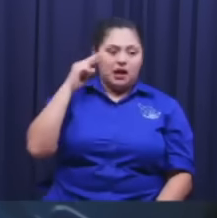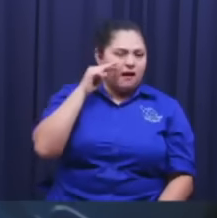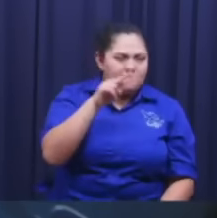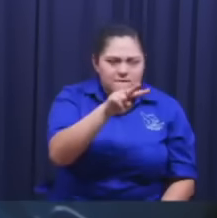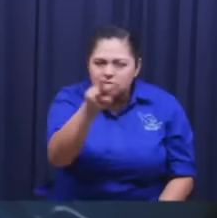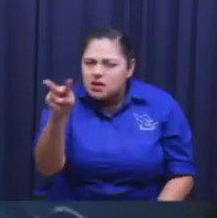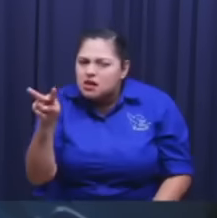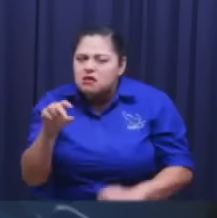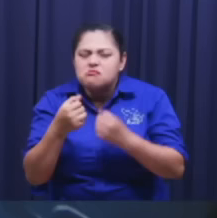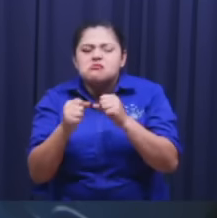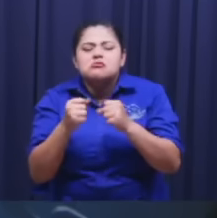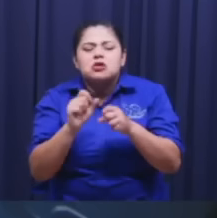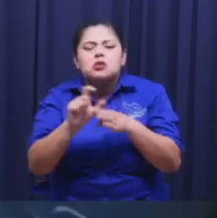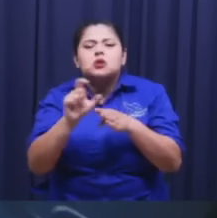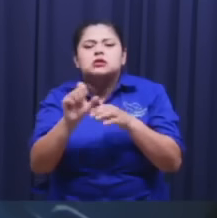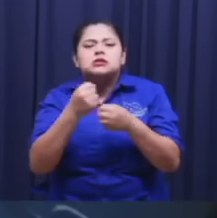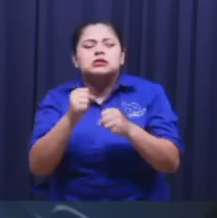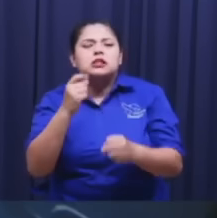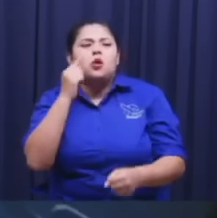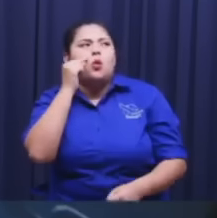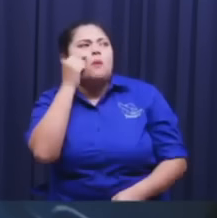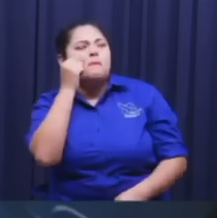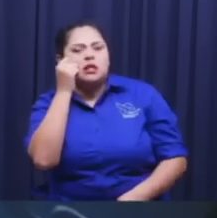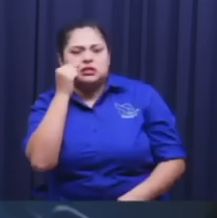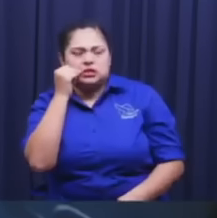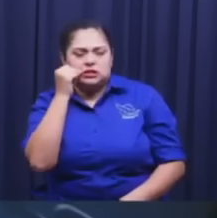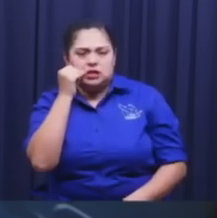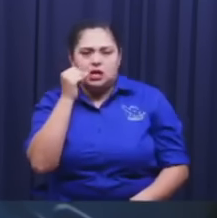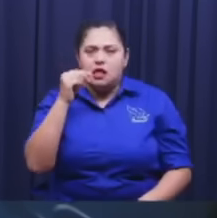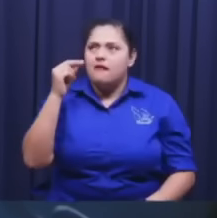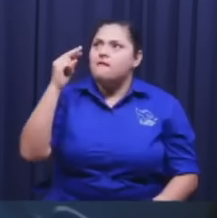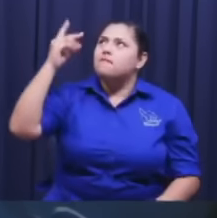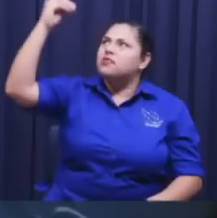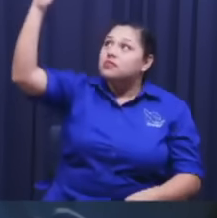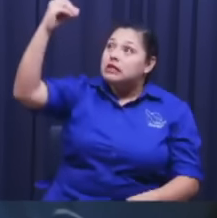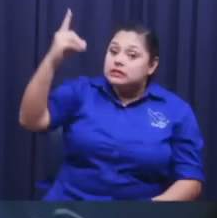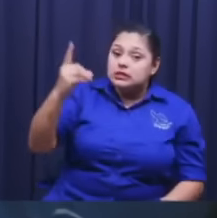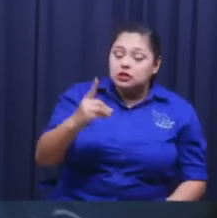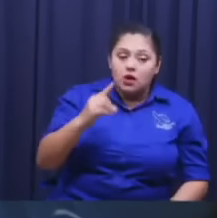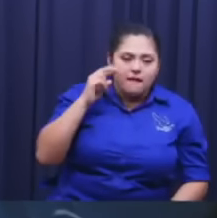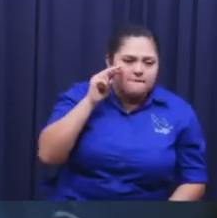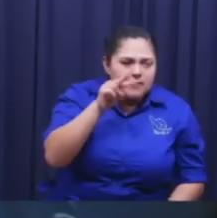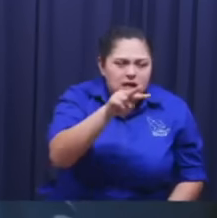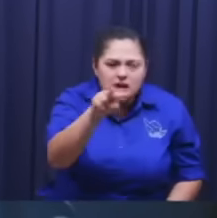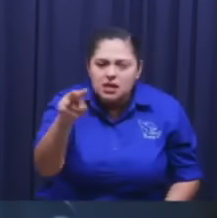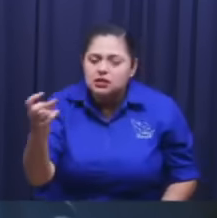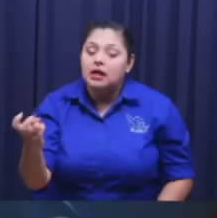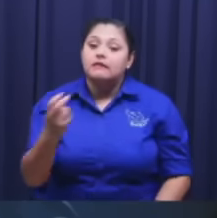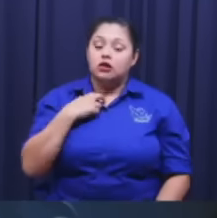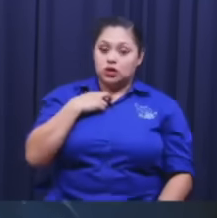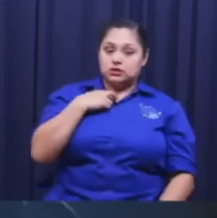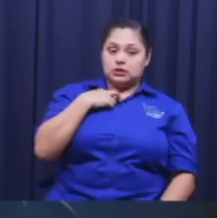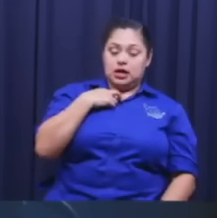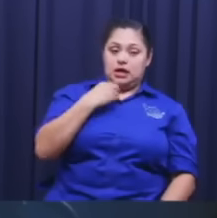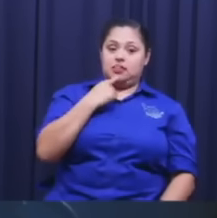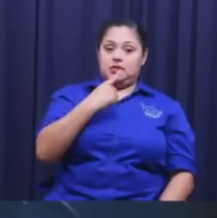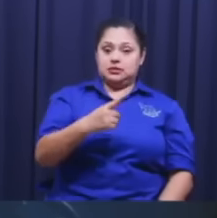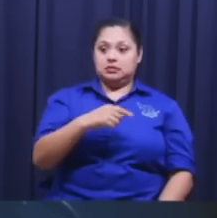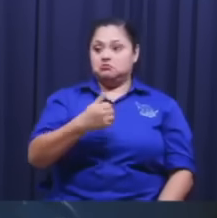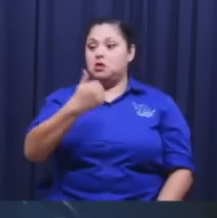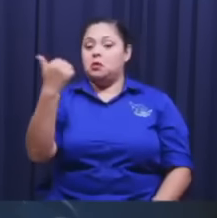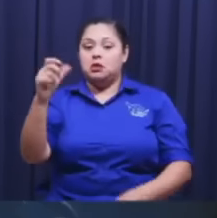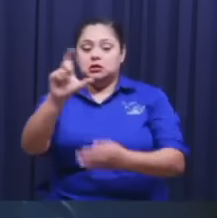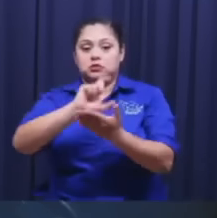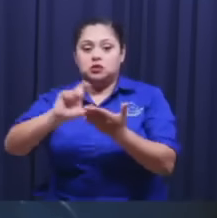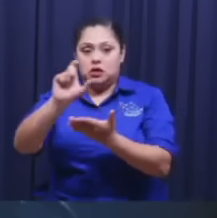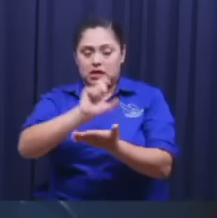hombres, están haciendo la Torre de Babel. Descendamos a ver si la violencia que se dice en Sodoma ha